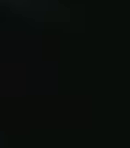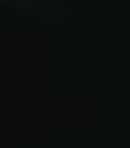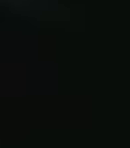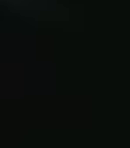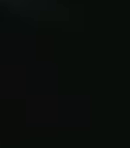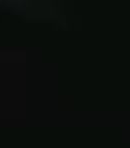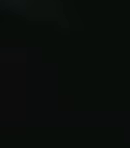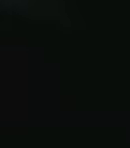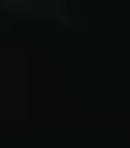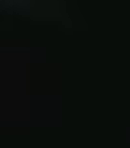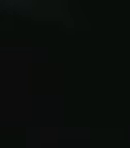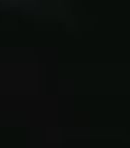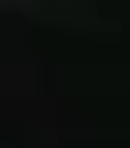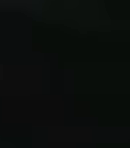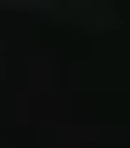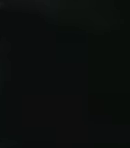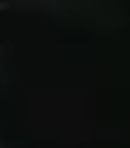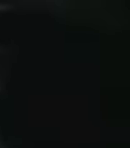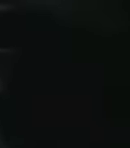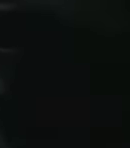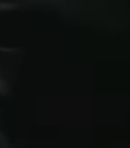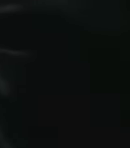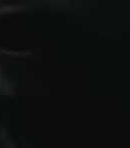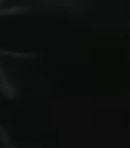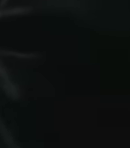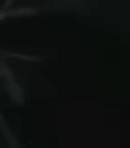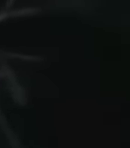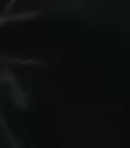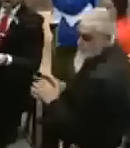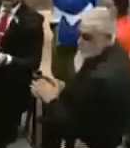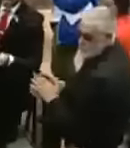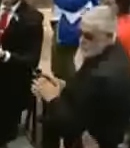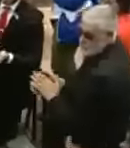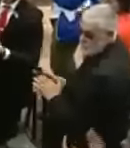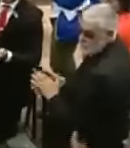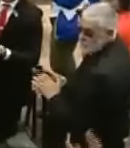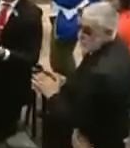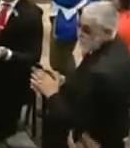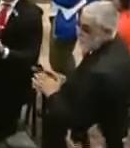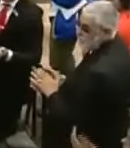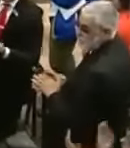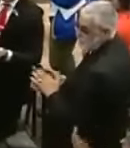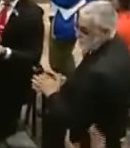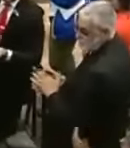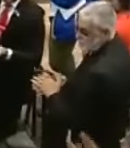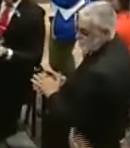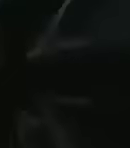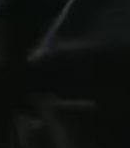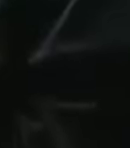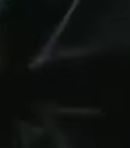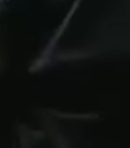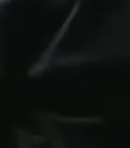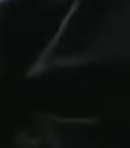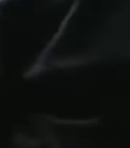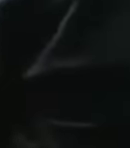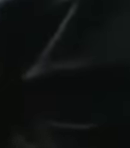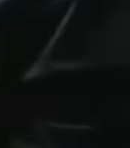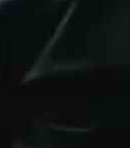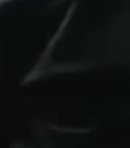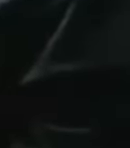comisión indígena para que nos podamos lanzar y hacer contacto con estos hermanos y